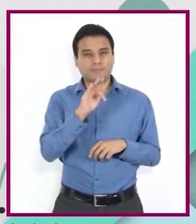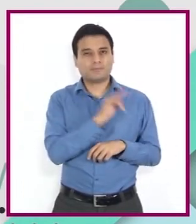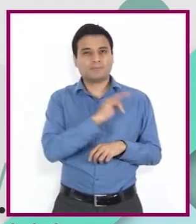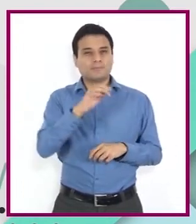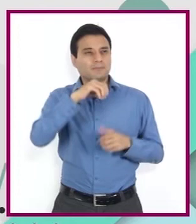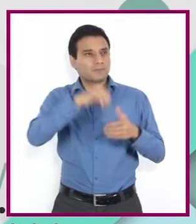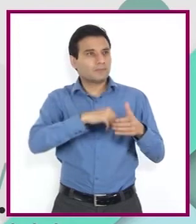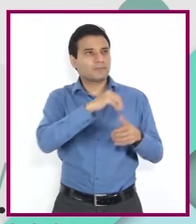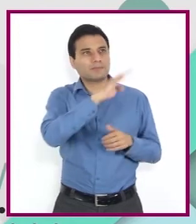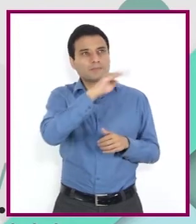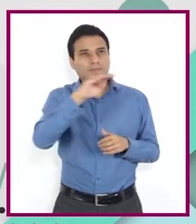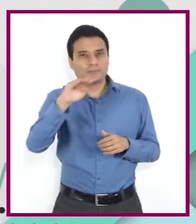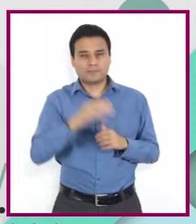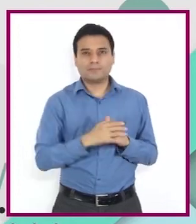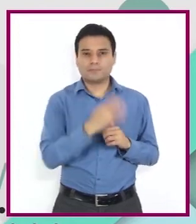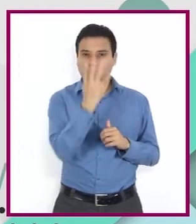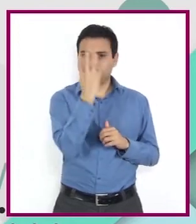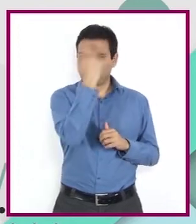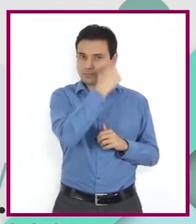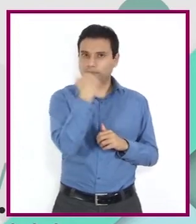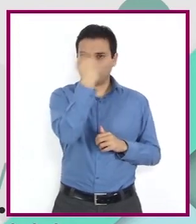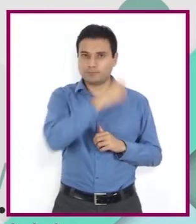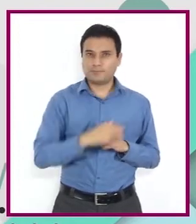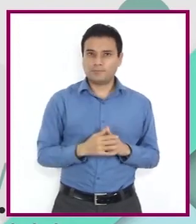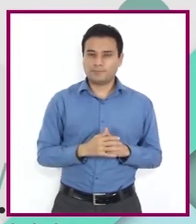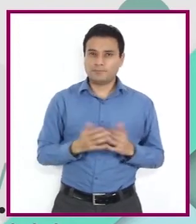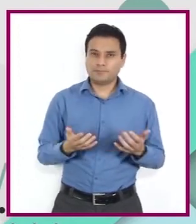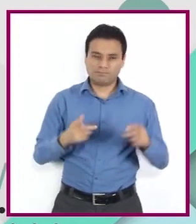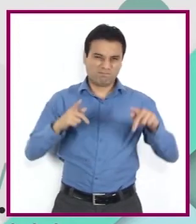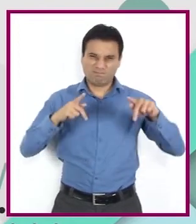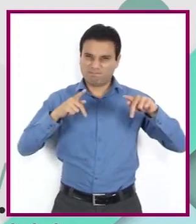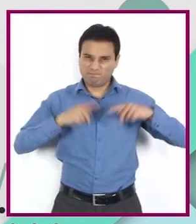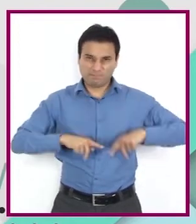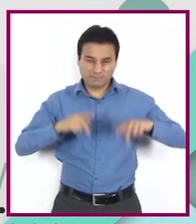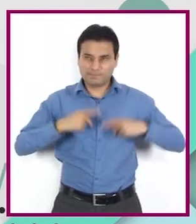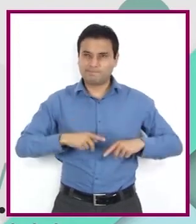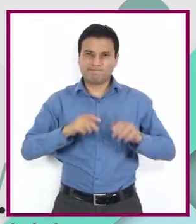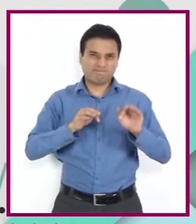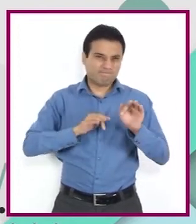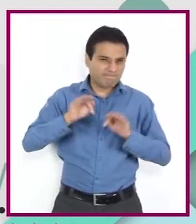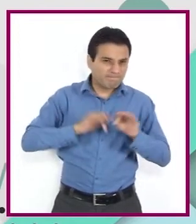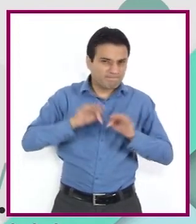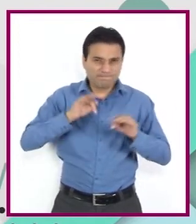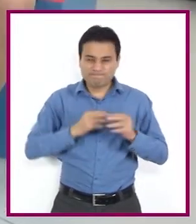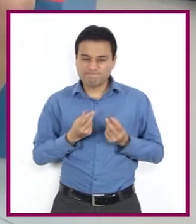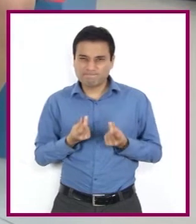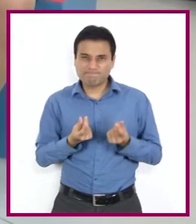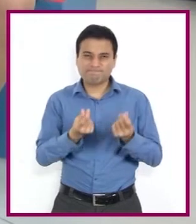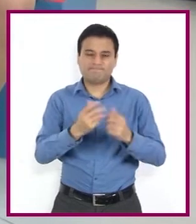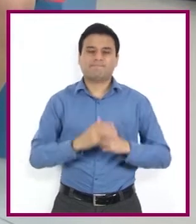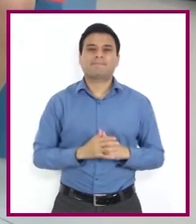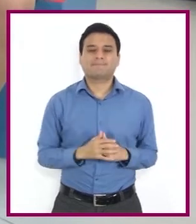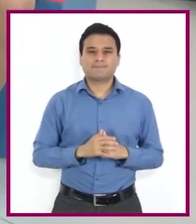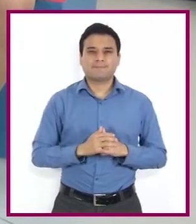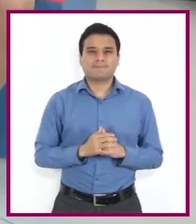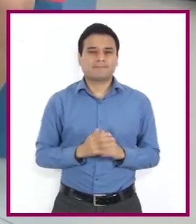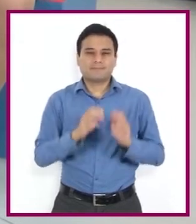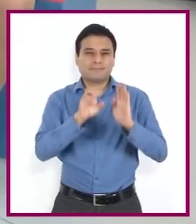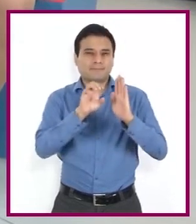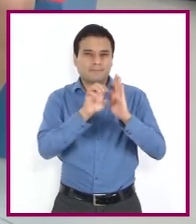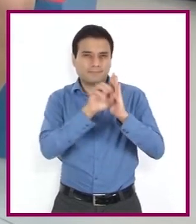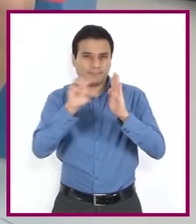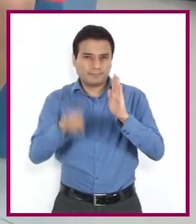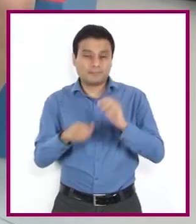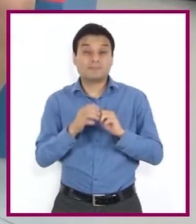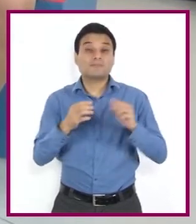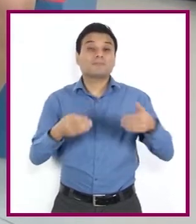muro en 4 horas, todas ellas trabajando al mismo ritmo. Pero ¿qué pasa si quisiéramos que el muro